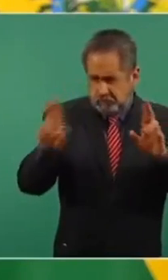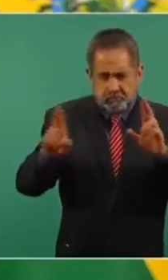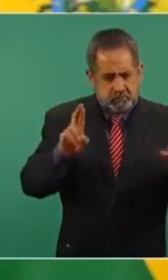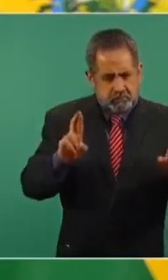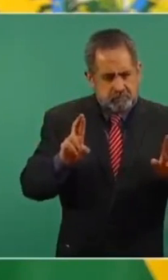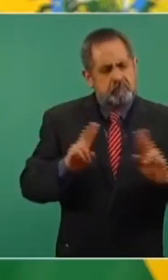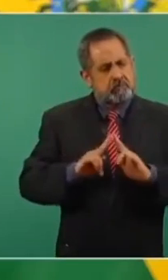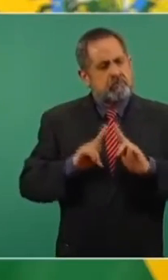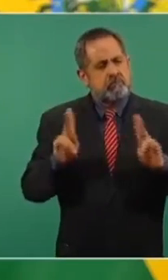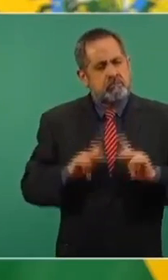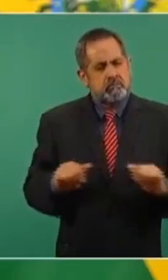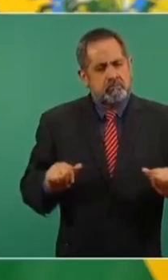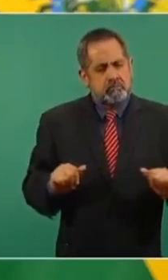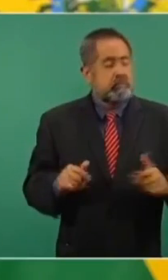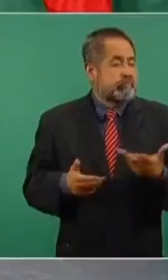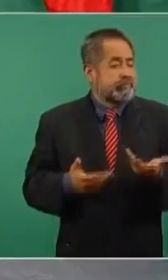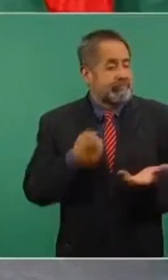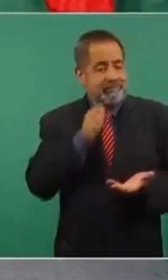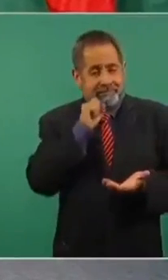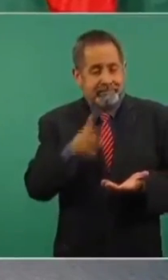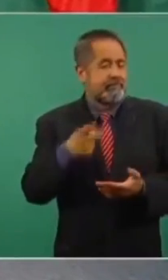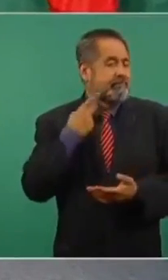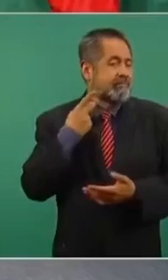paz, hasta la política